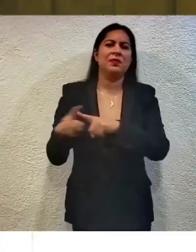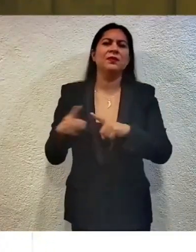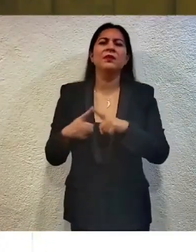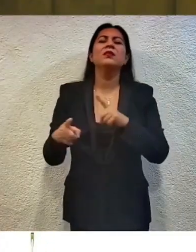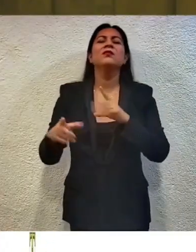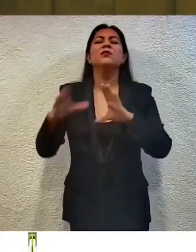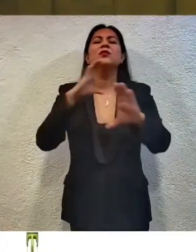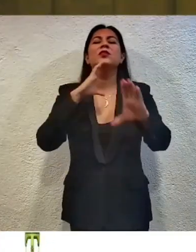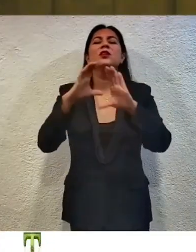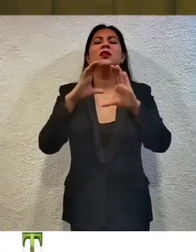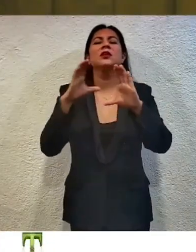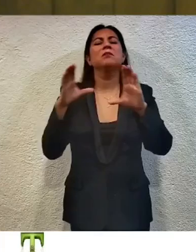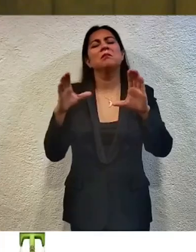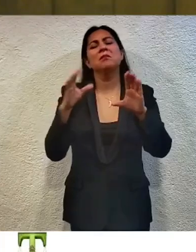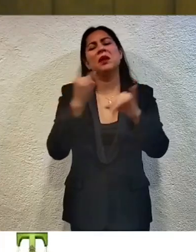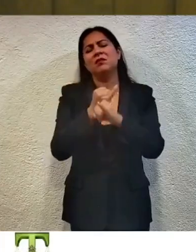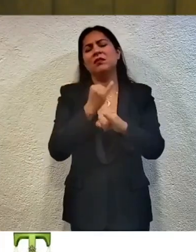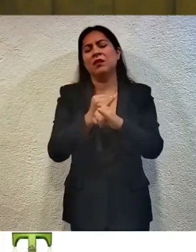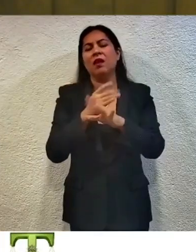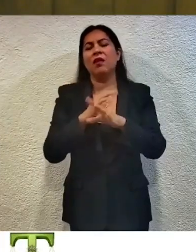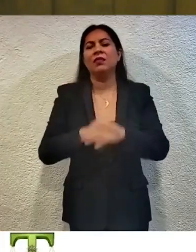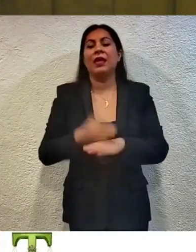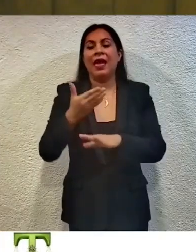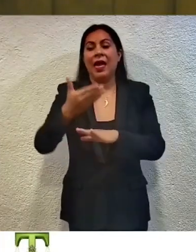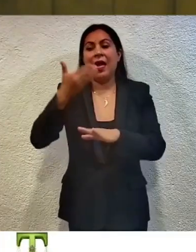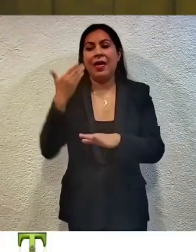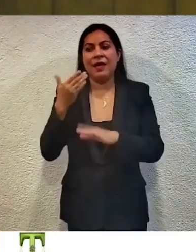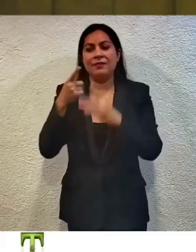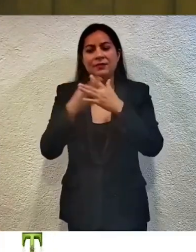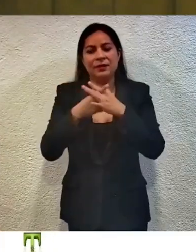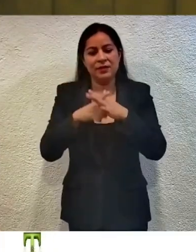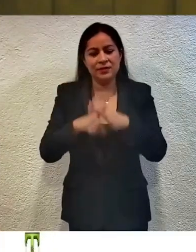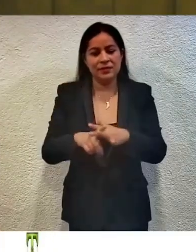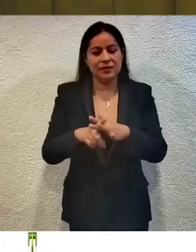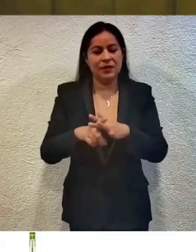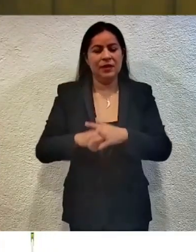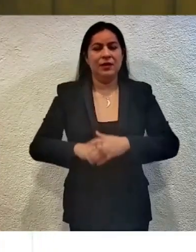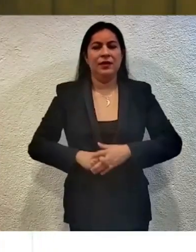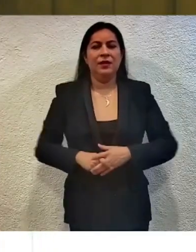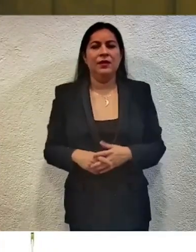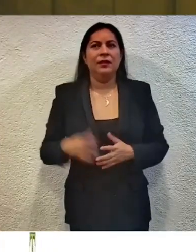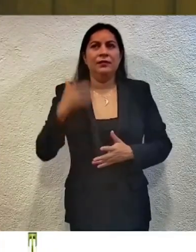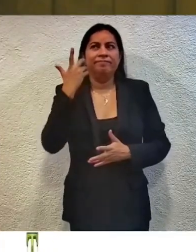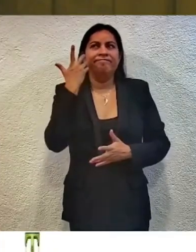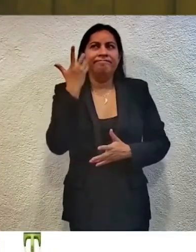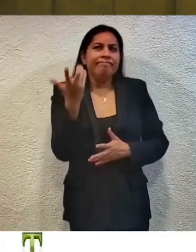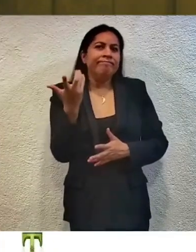medios electrónicos. Antes de iniciar, quisiera